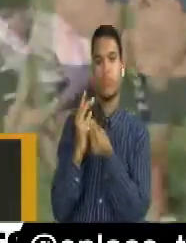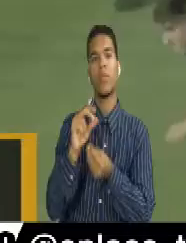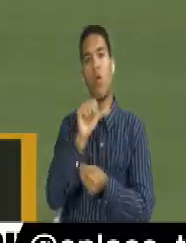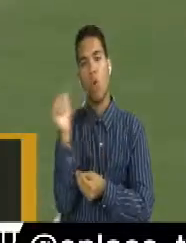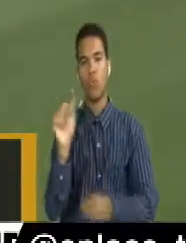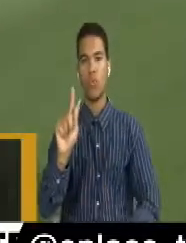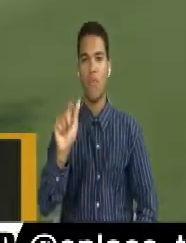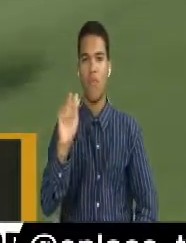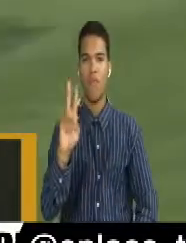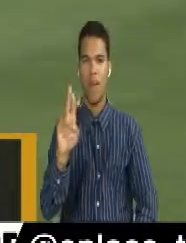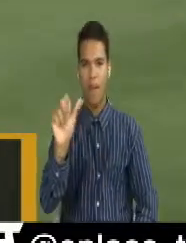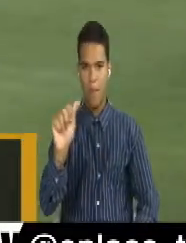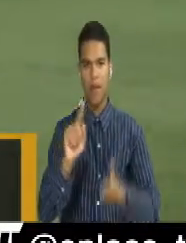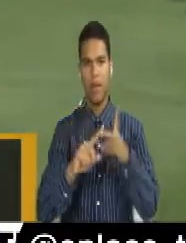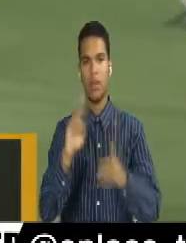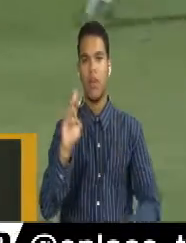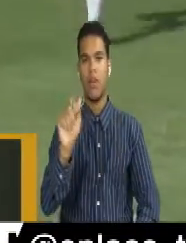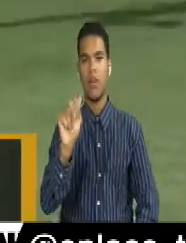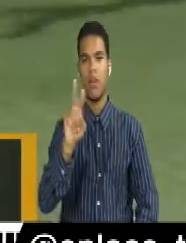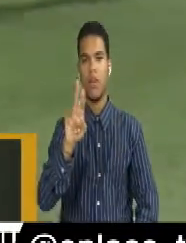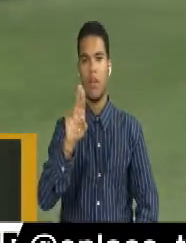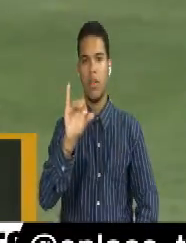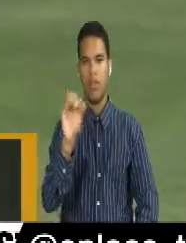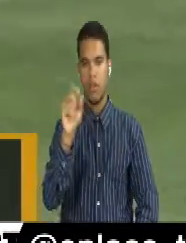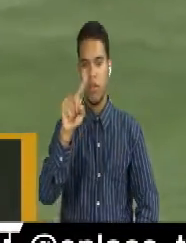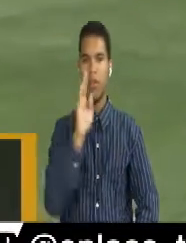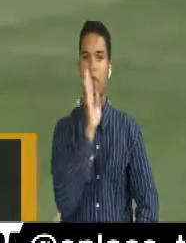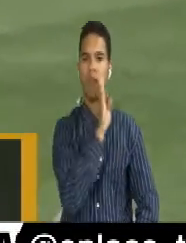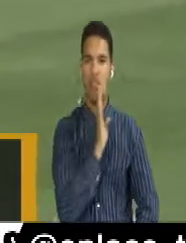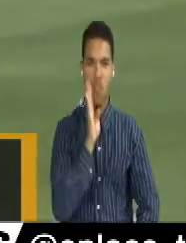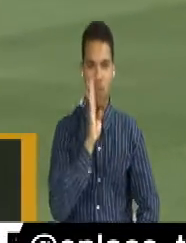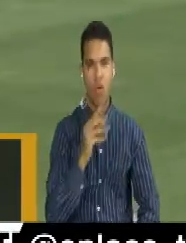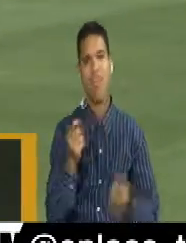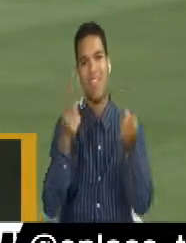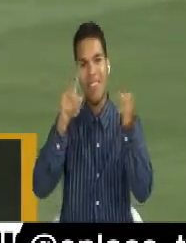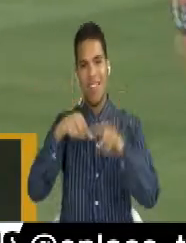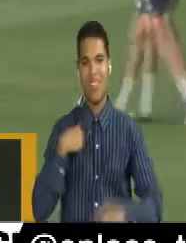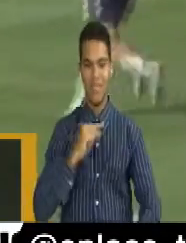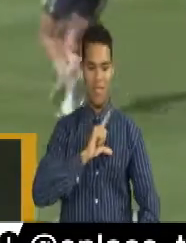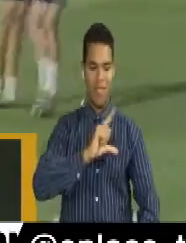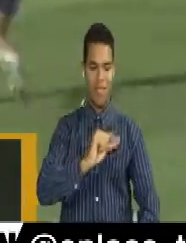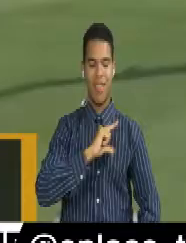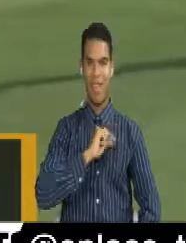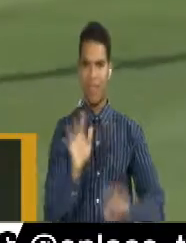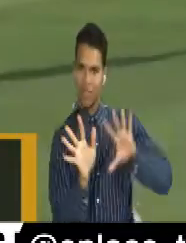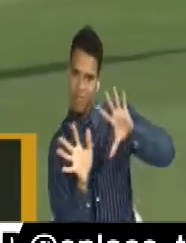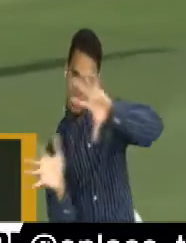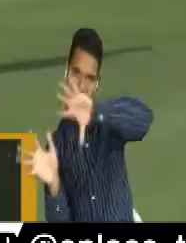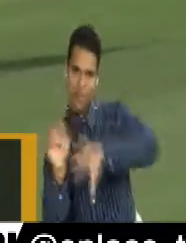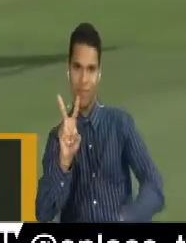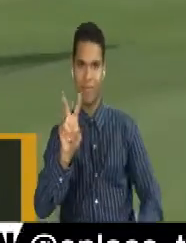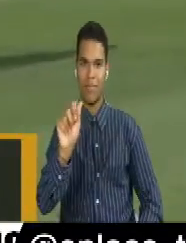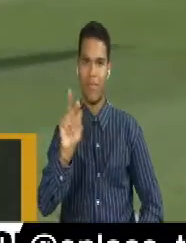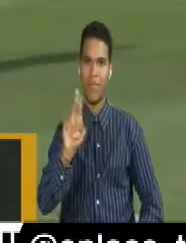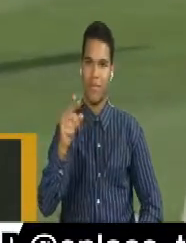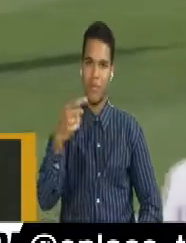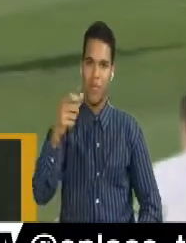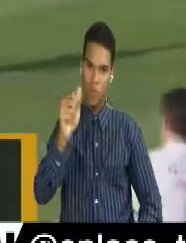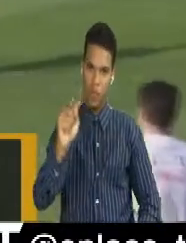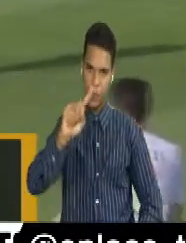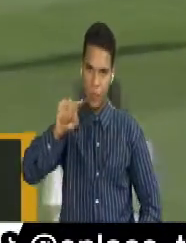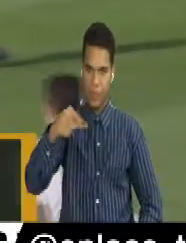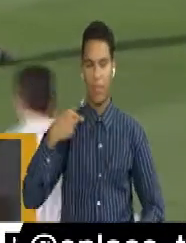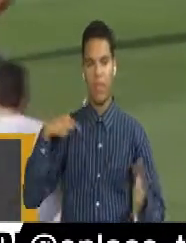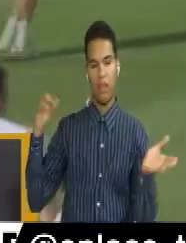Boca Juniors de Argentina, y se espera la llegada de Vargas, el portero del Deportivo Cali. Camilo Vargas, el portero del